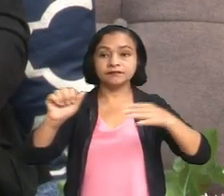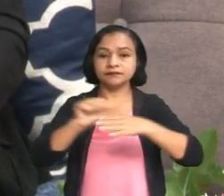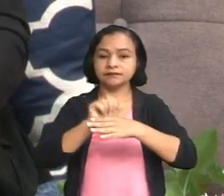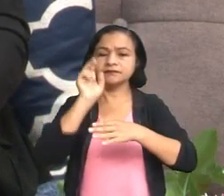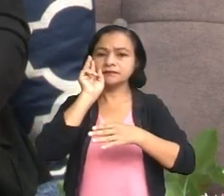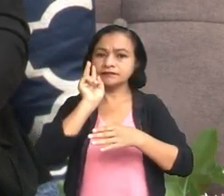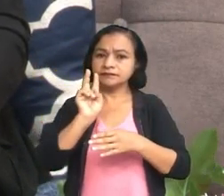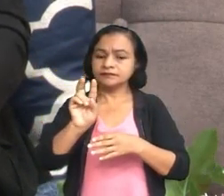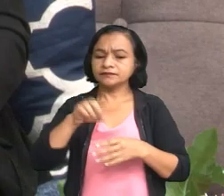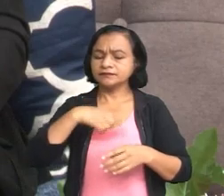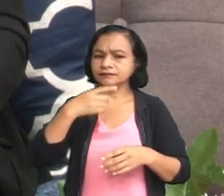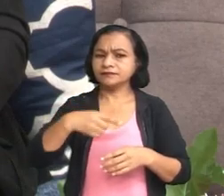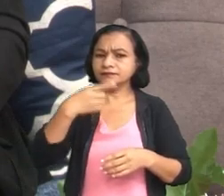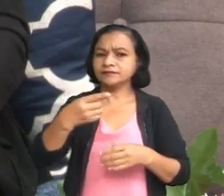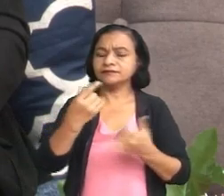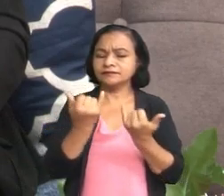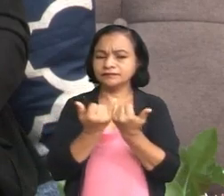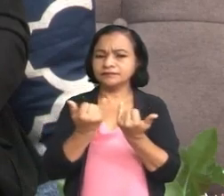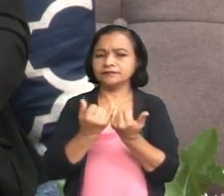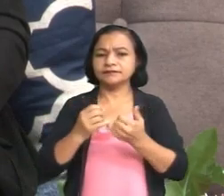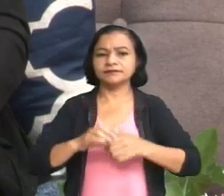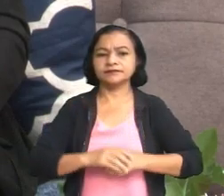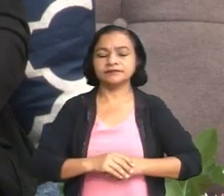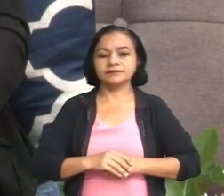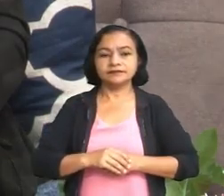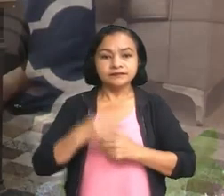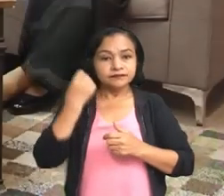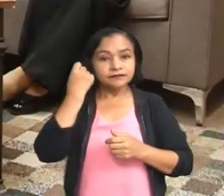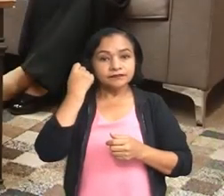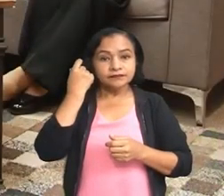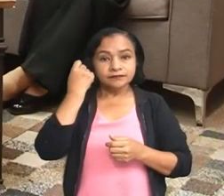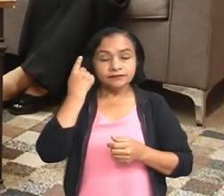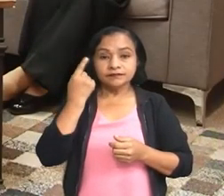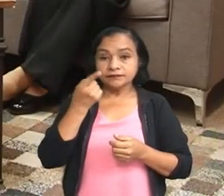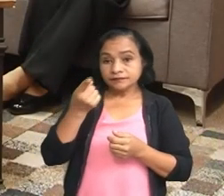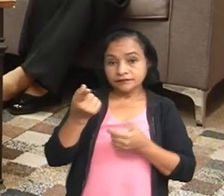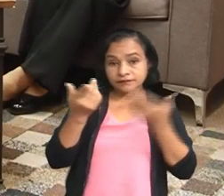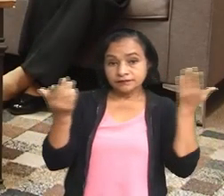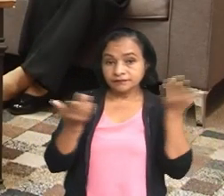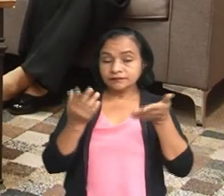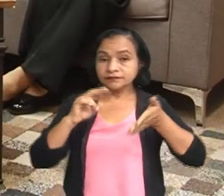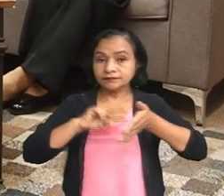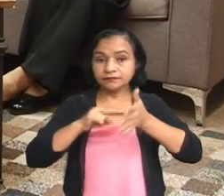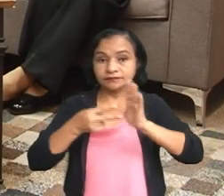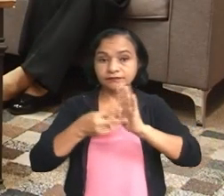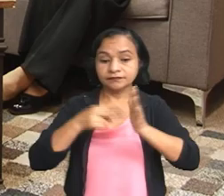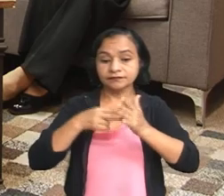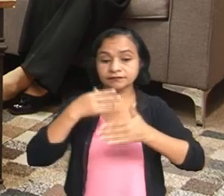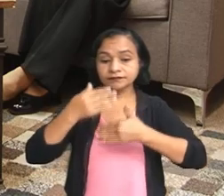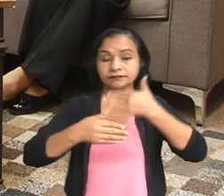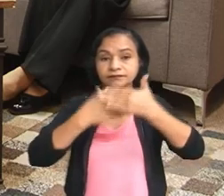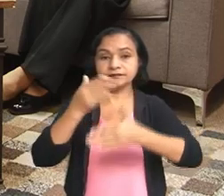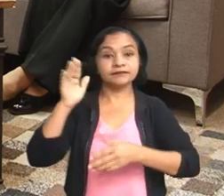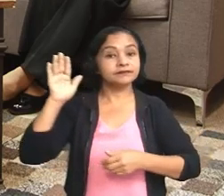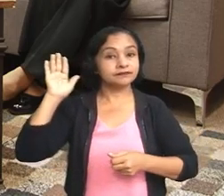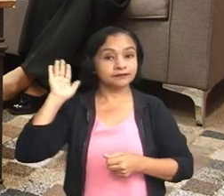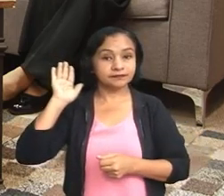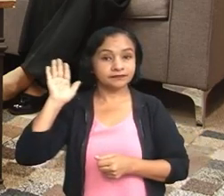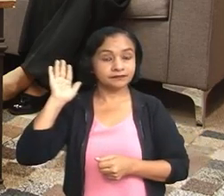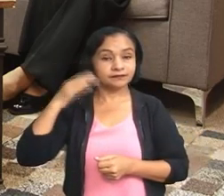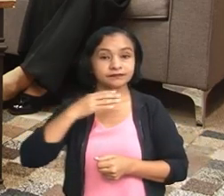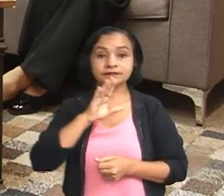pues a diario en esa dirección. Y comprender un poquito, compañera Gilma, lo que significa también este proceso de compromiso